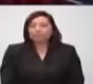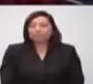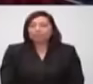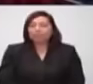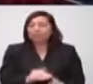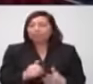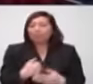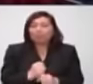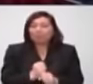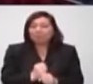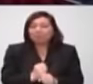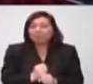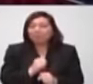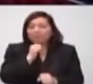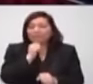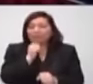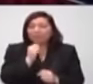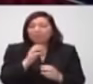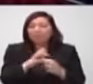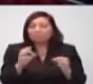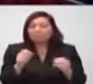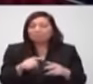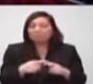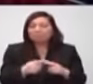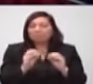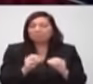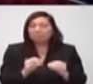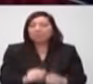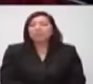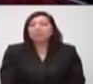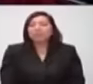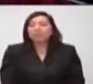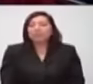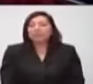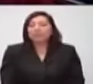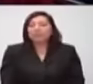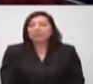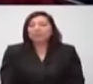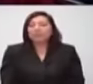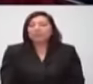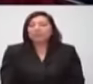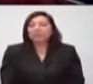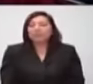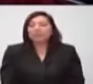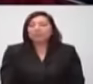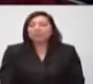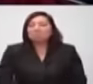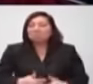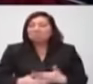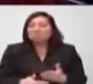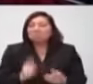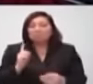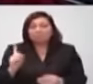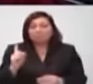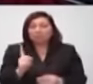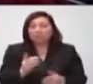Prácticamente todas las obras civiles, solamente falta la parte electromecánica para poner en funcionamiento el túnel. Siguiente, por favor. Y digamos los avances por cada